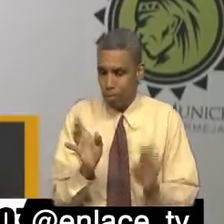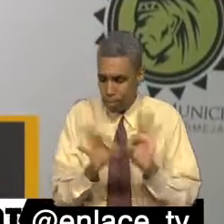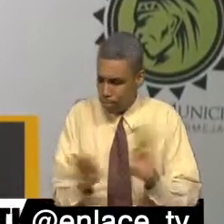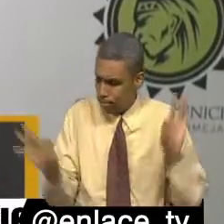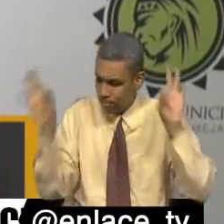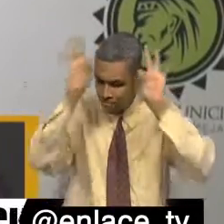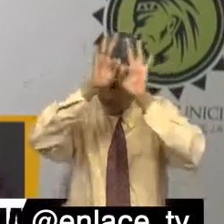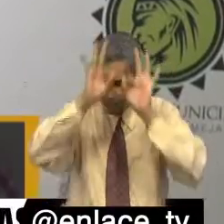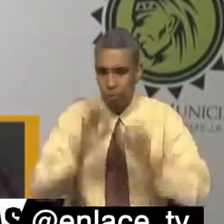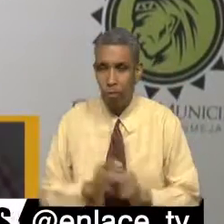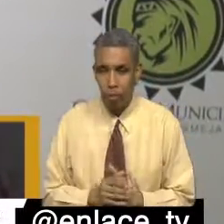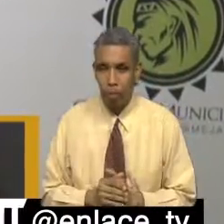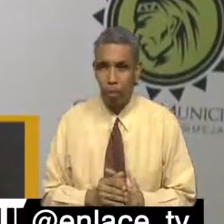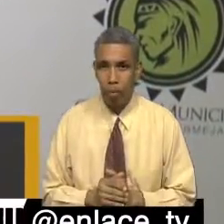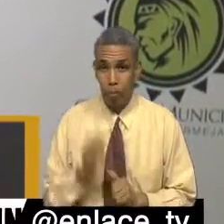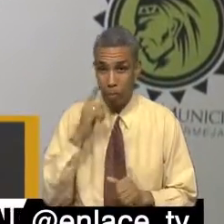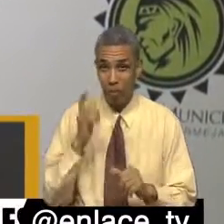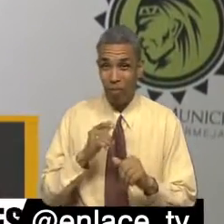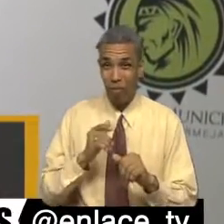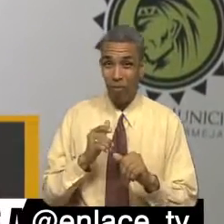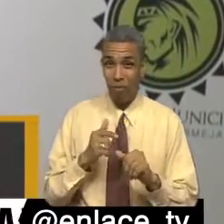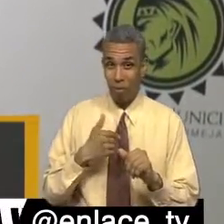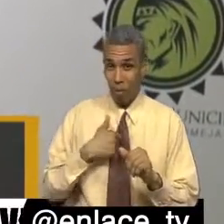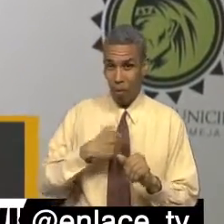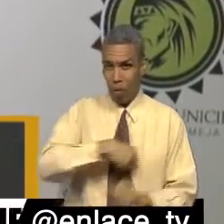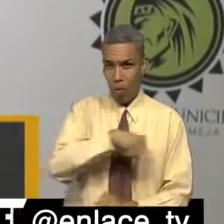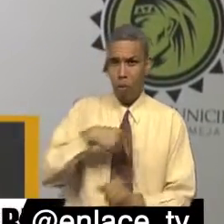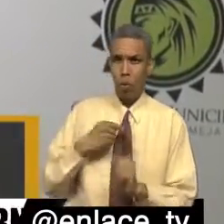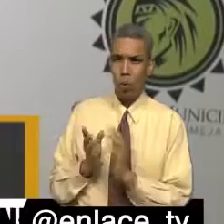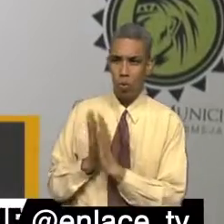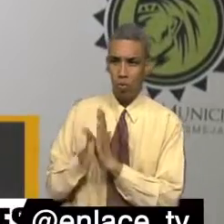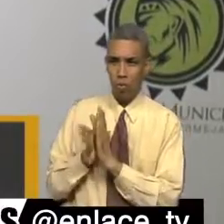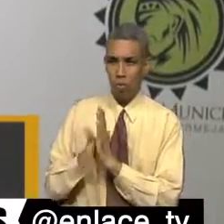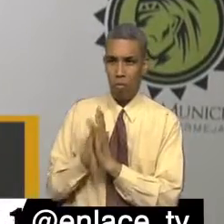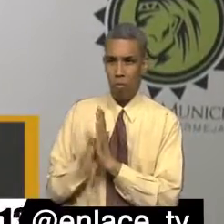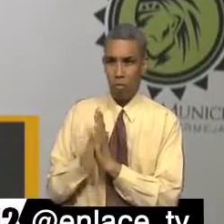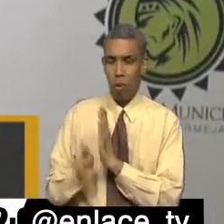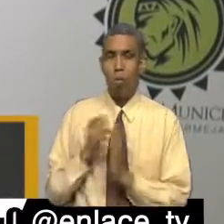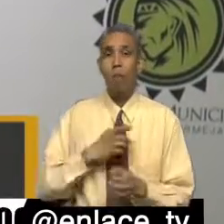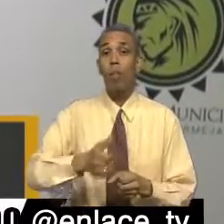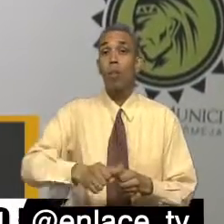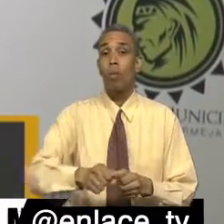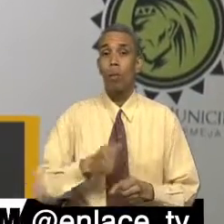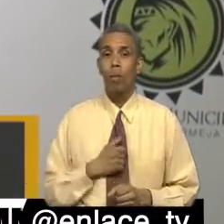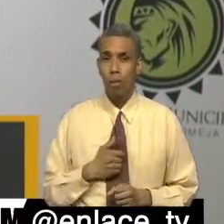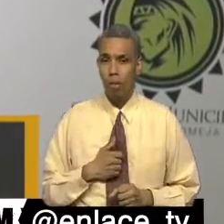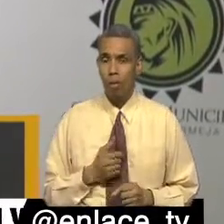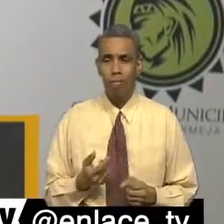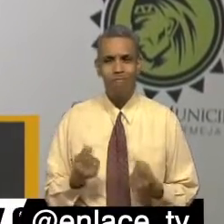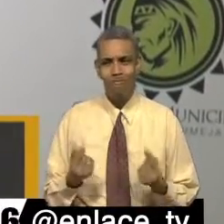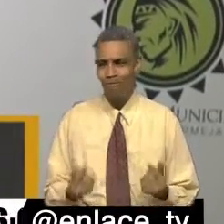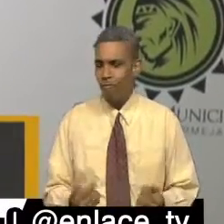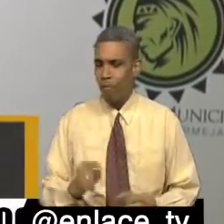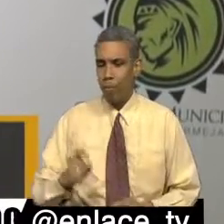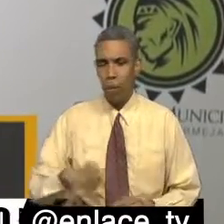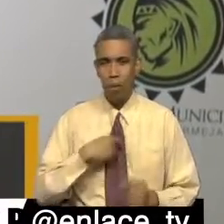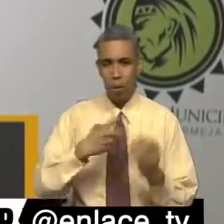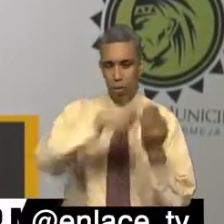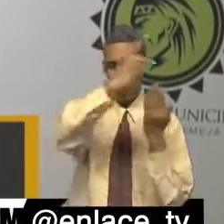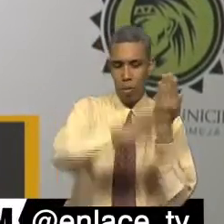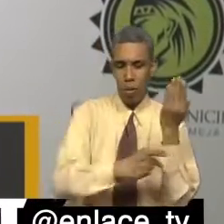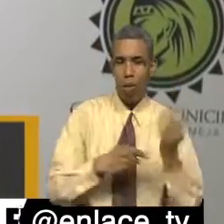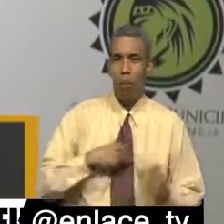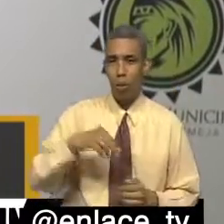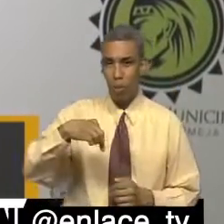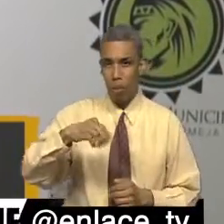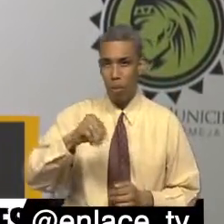diciendo a Ecopetrol cuáles son los adelantos y qué ha pensado Ecopetrol con lo que tiene que ver con la modernización de la refinería. Entonces,